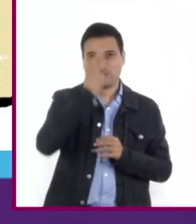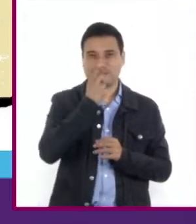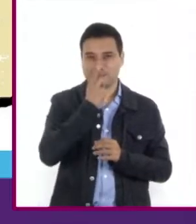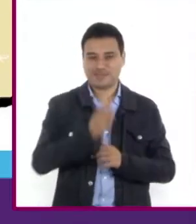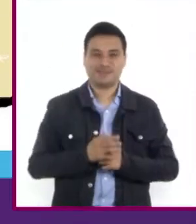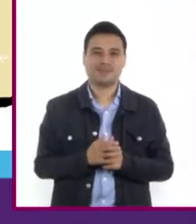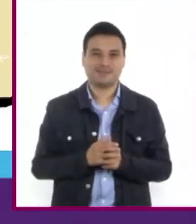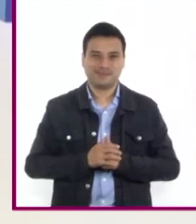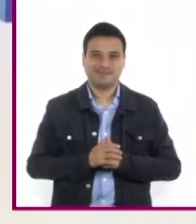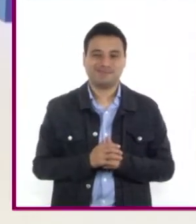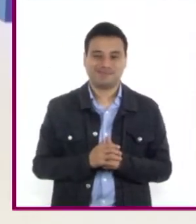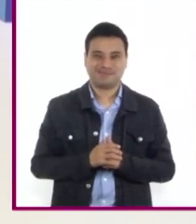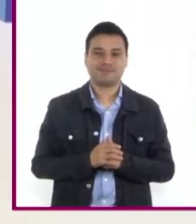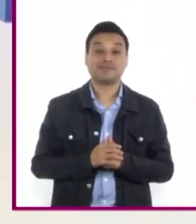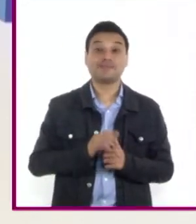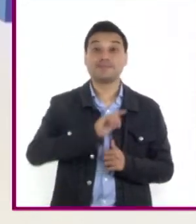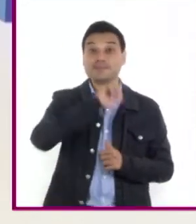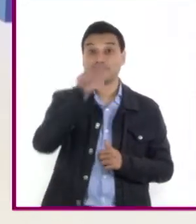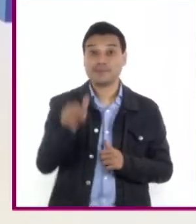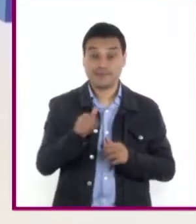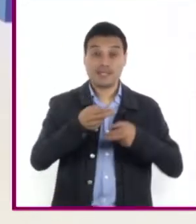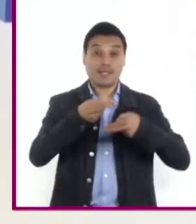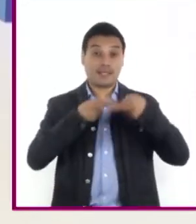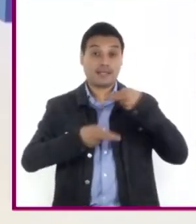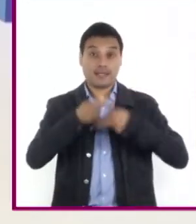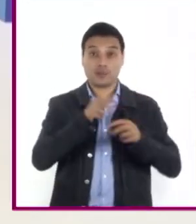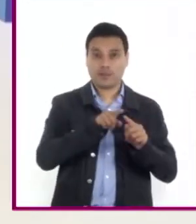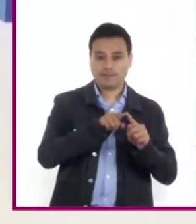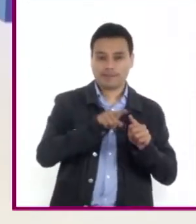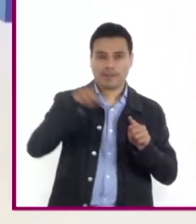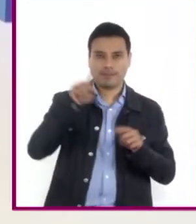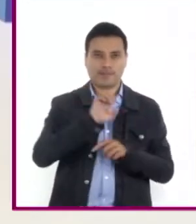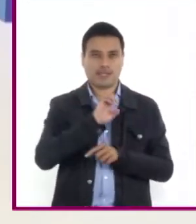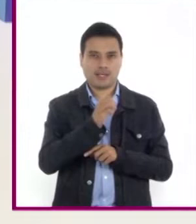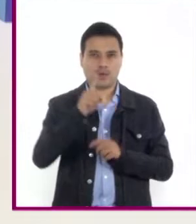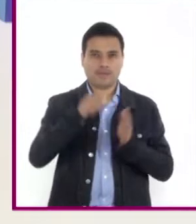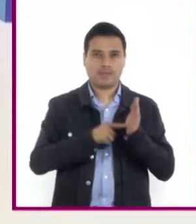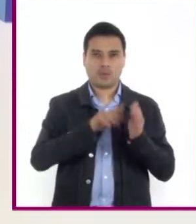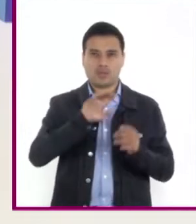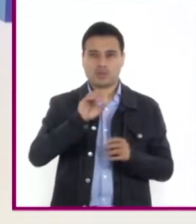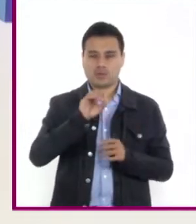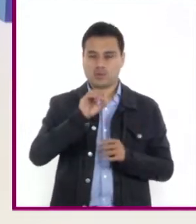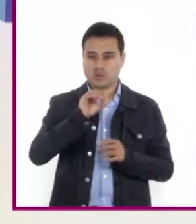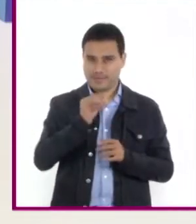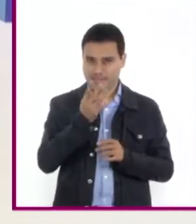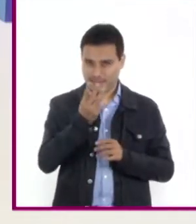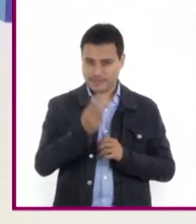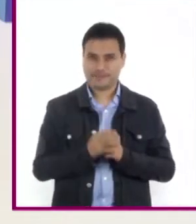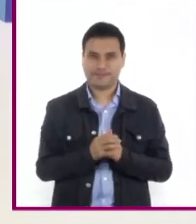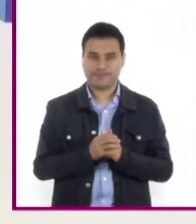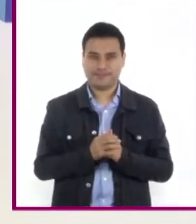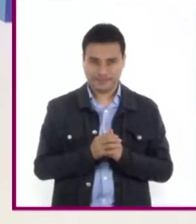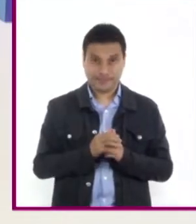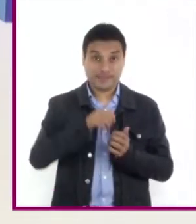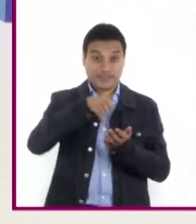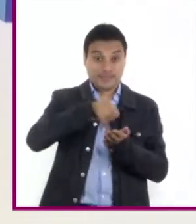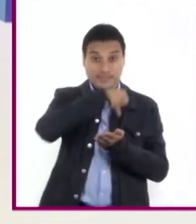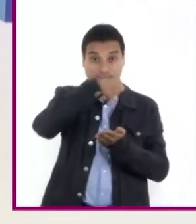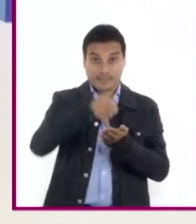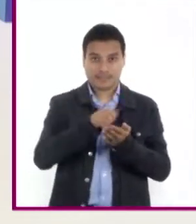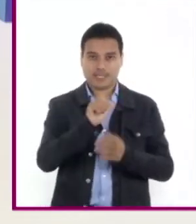Dominicana. Emprendió el viaje de regreso en enero de 1493, pasando por las